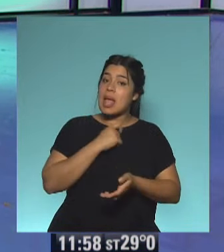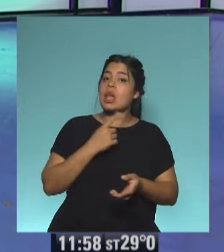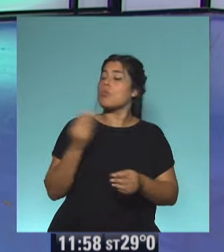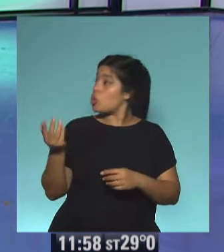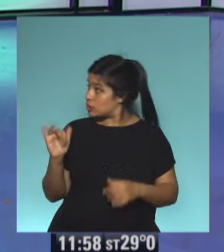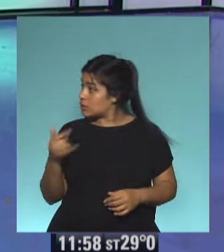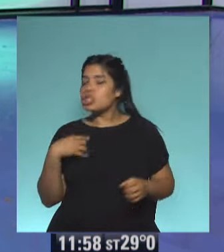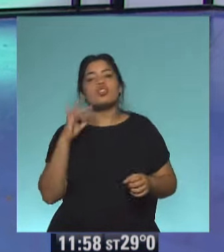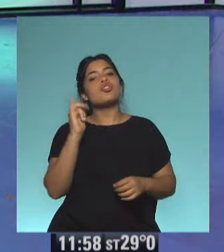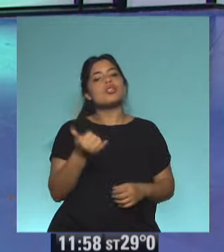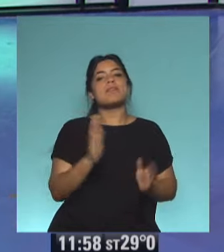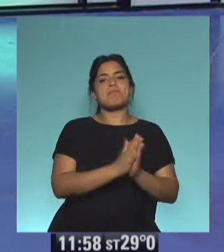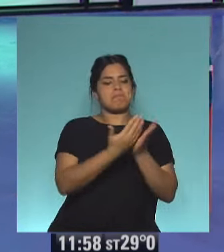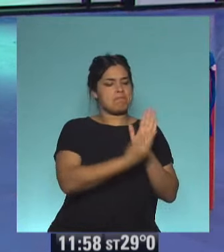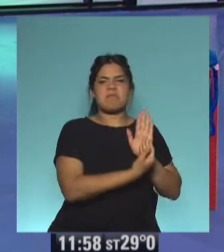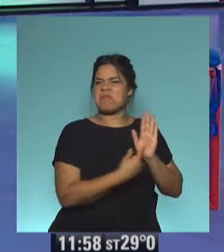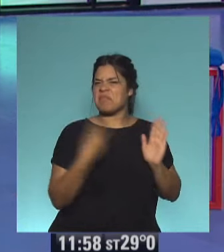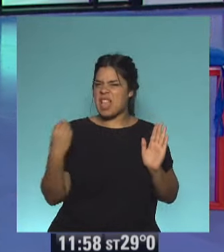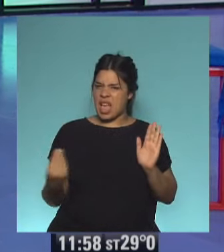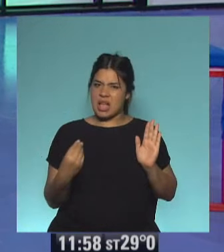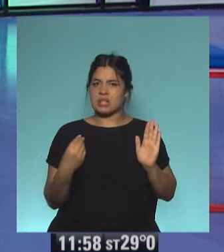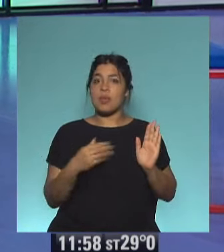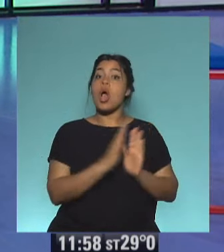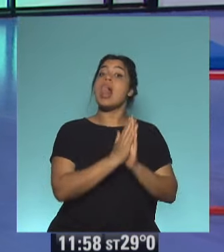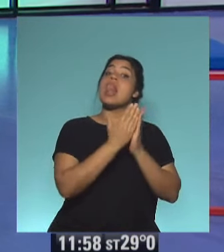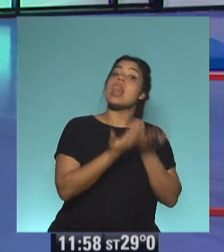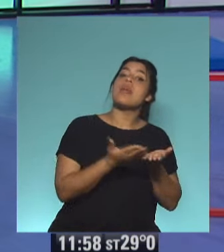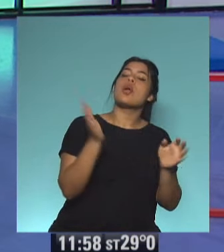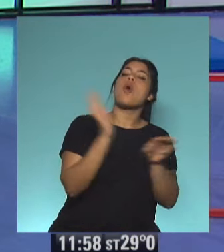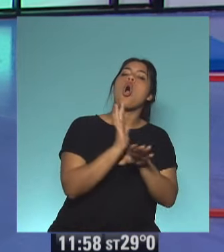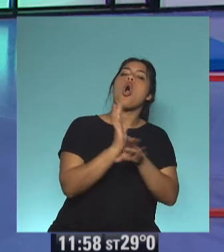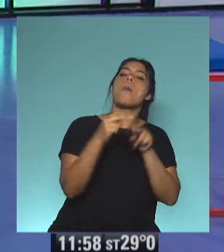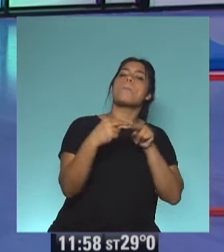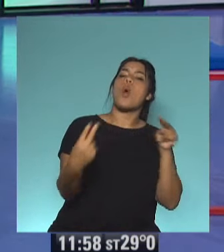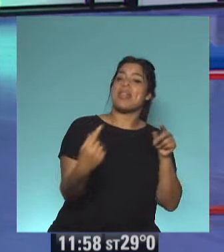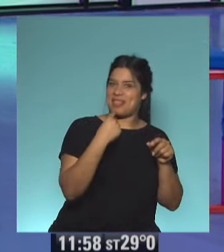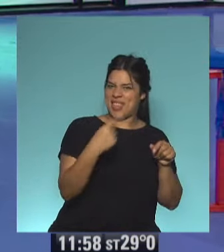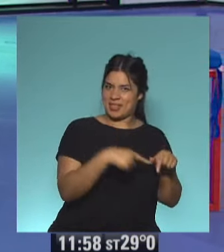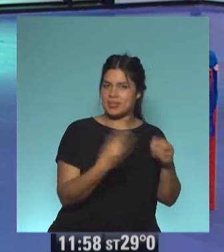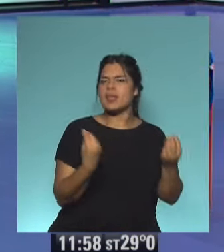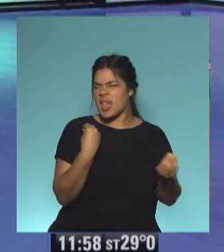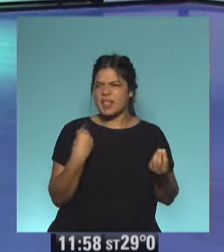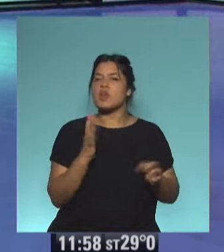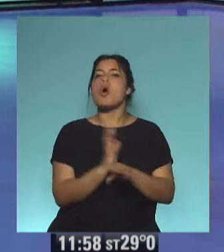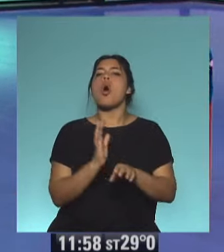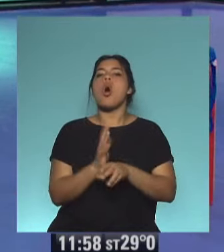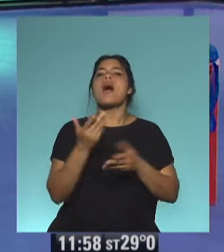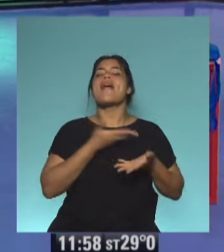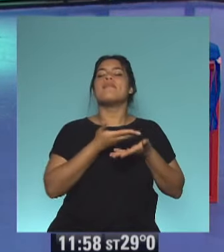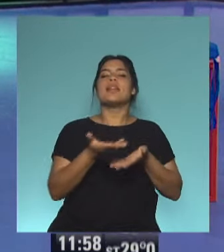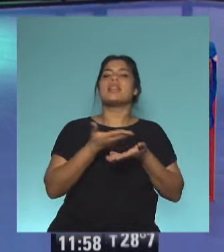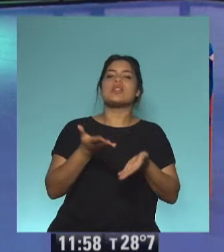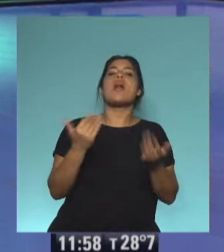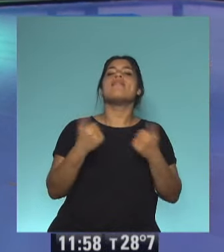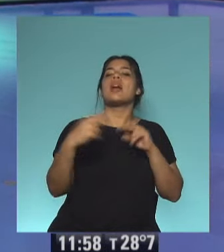Así es, porque tenemos esto en nuestras manos que dice libros... Como puentes. Los cuadernillos de libros como puentes es una invitación al encuentro de